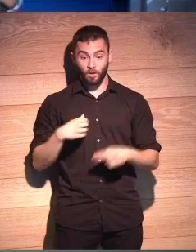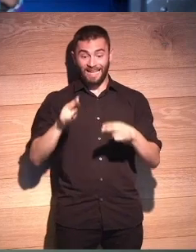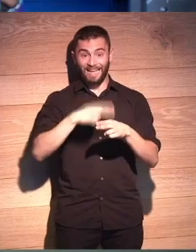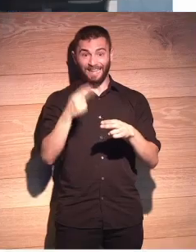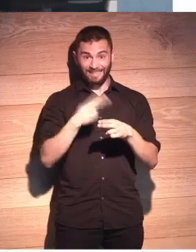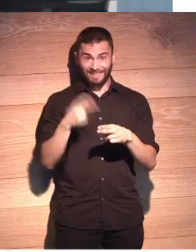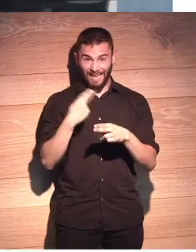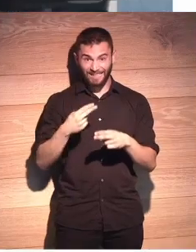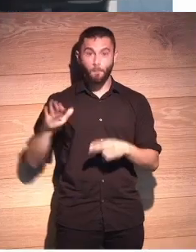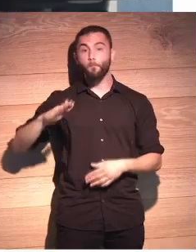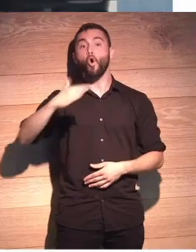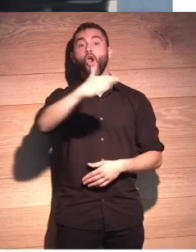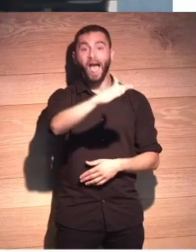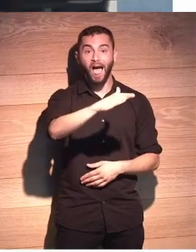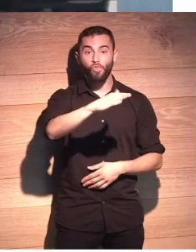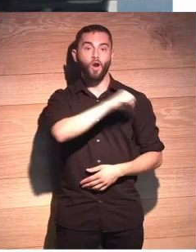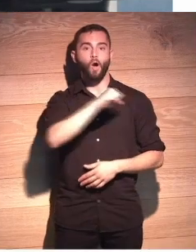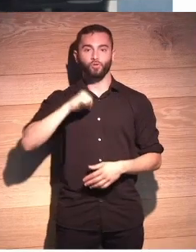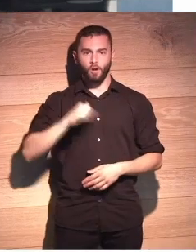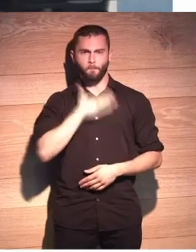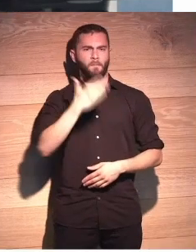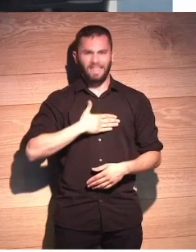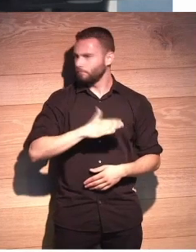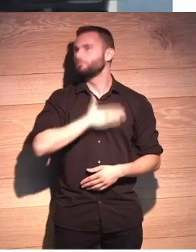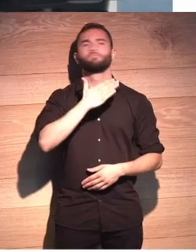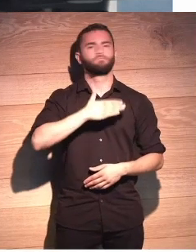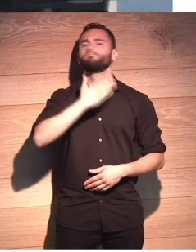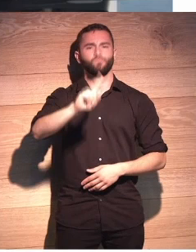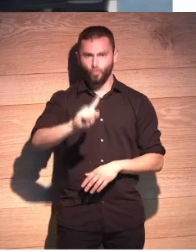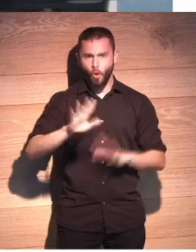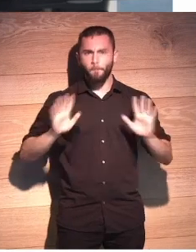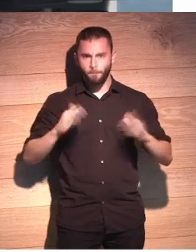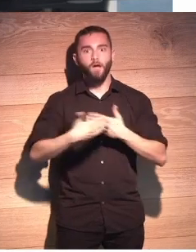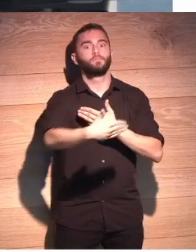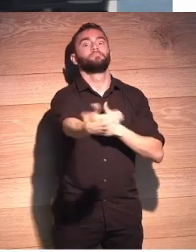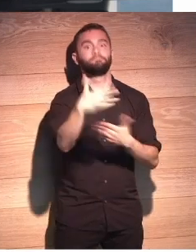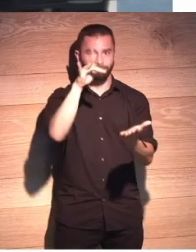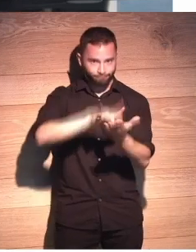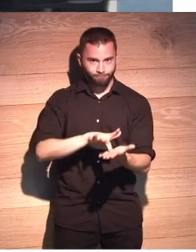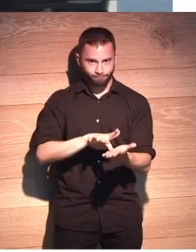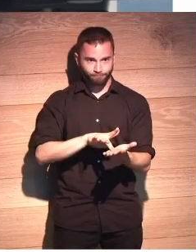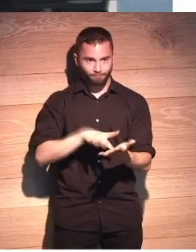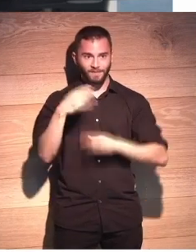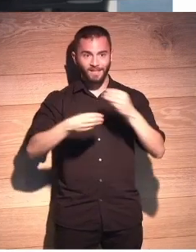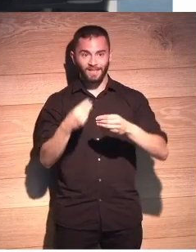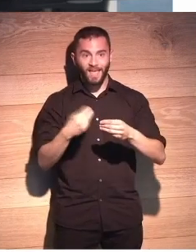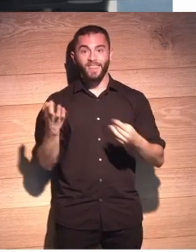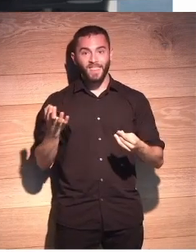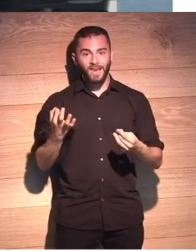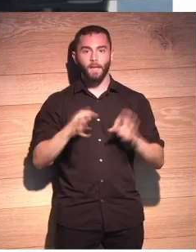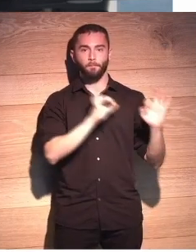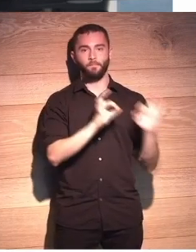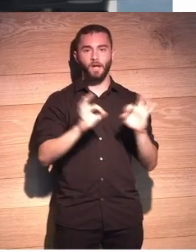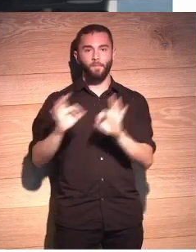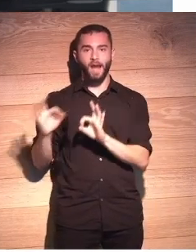volador autónomo. Esto no va a llegar mañana, no va a llegar pasado mañana, pero va a llegar. Y lo que hay que hacer es prepararnos. ¿Cómo